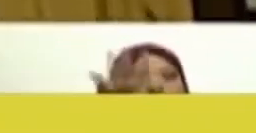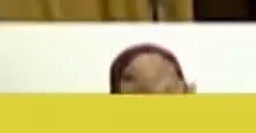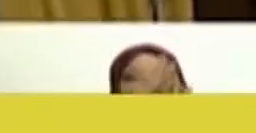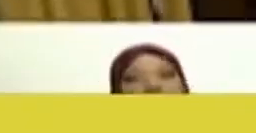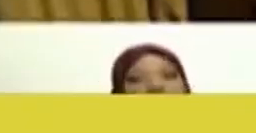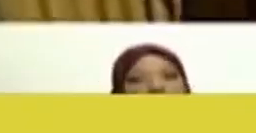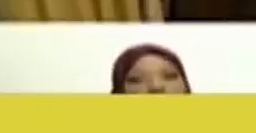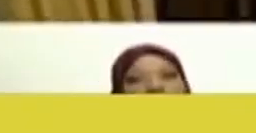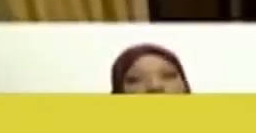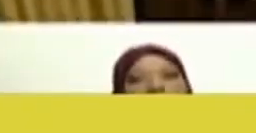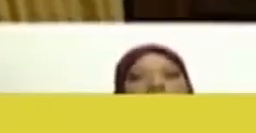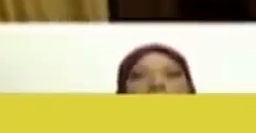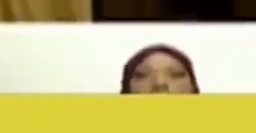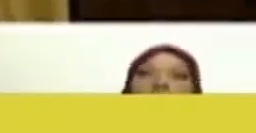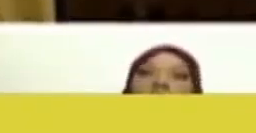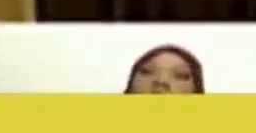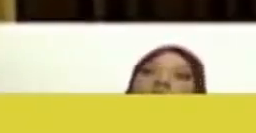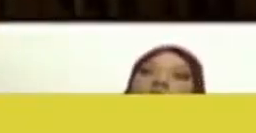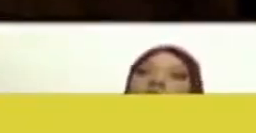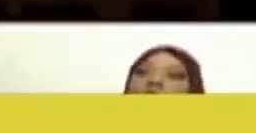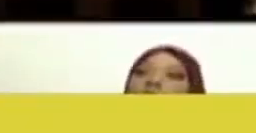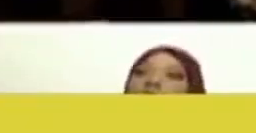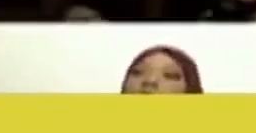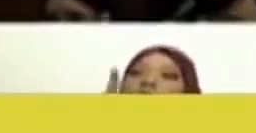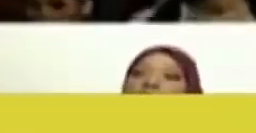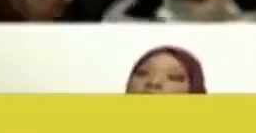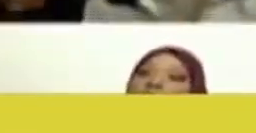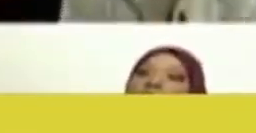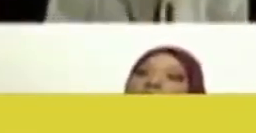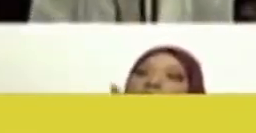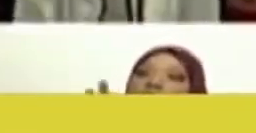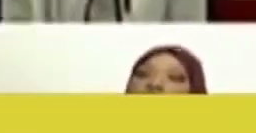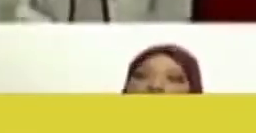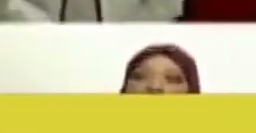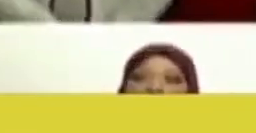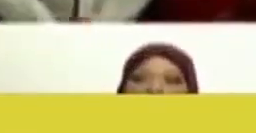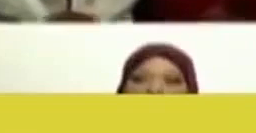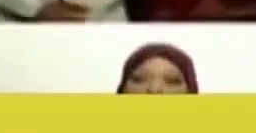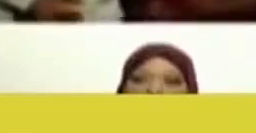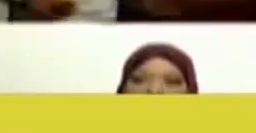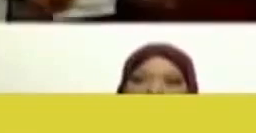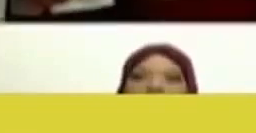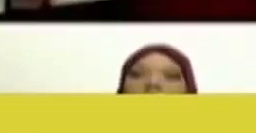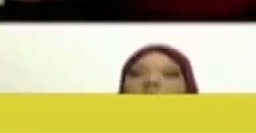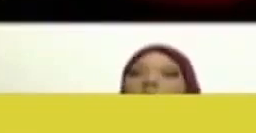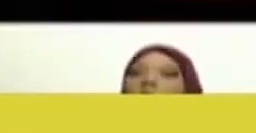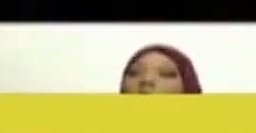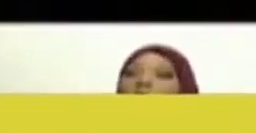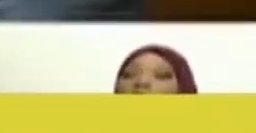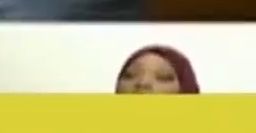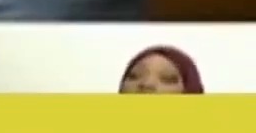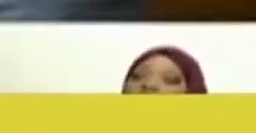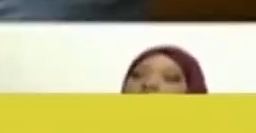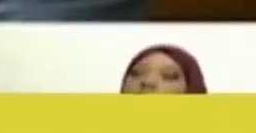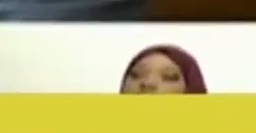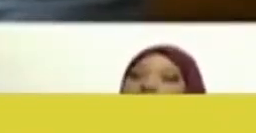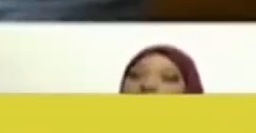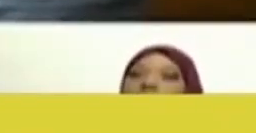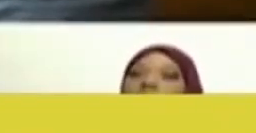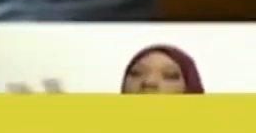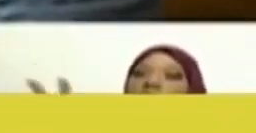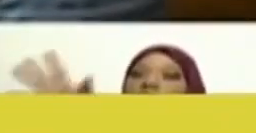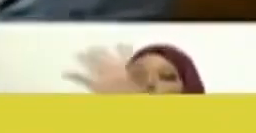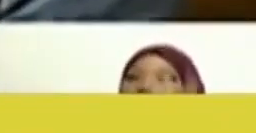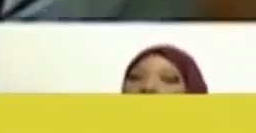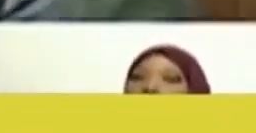que Venezuela ha tenido desde 1830 y también pueda ver el mapa de Venezuela